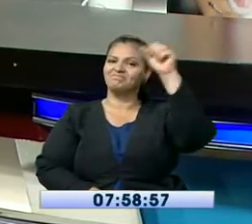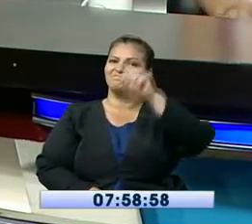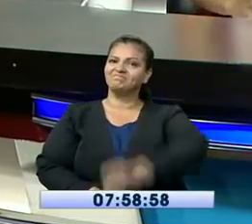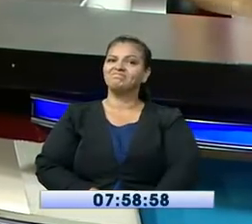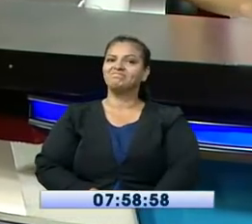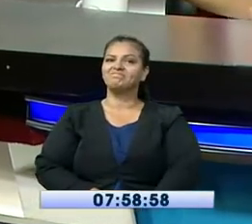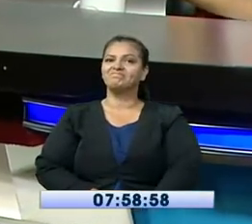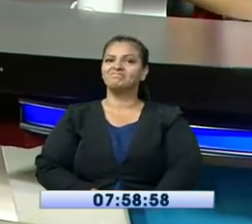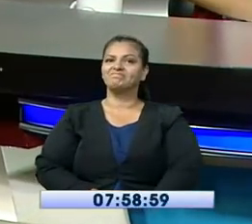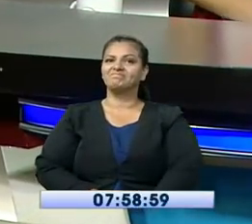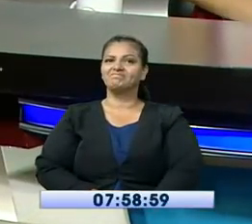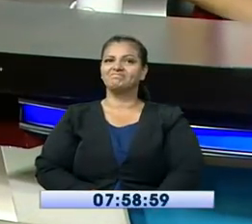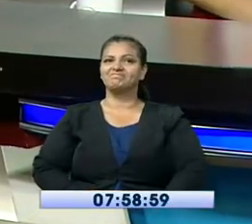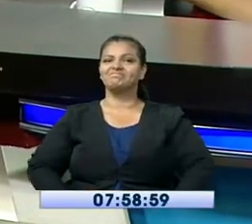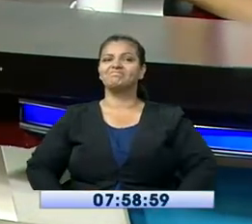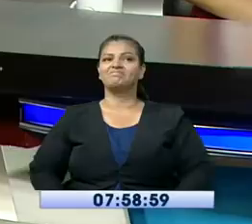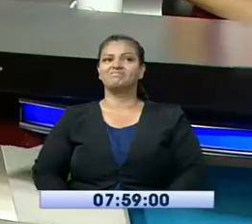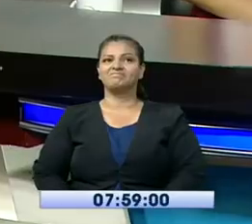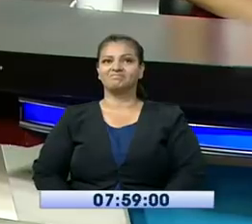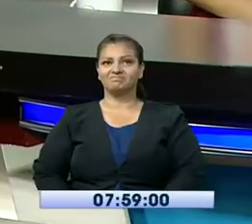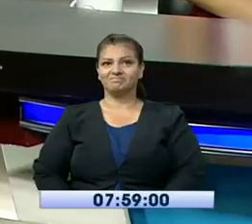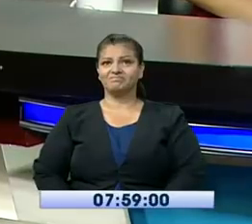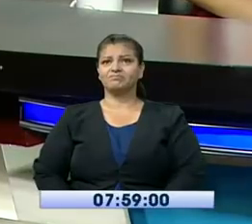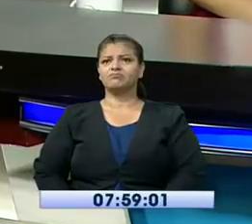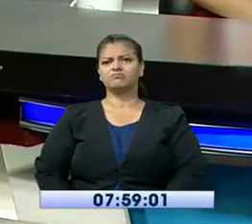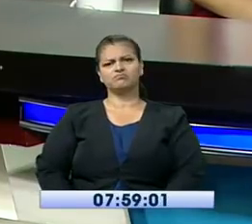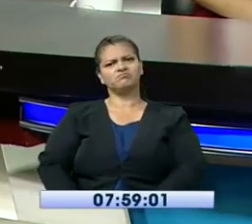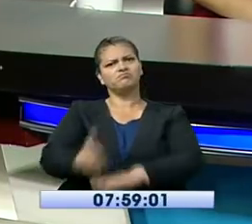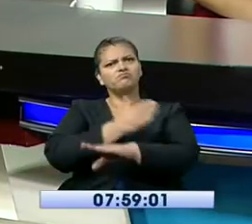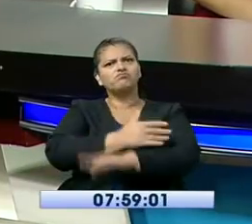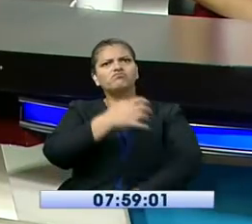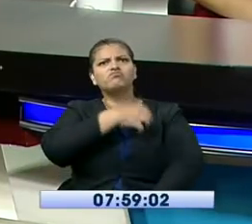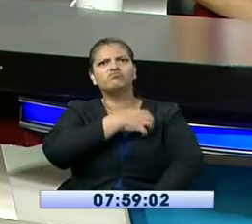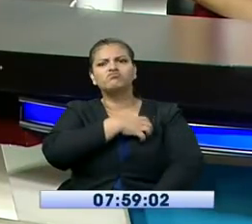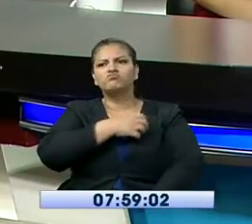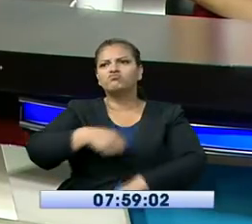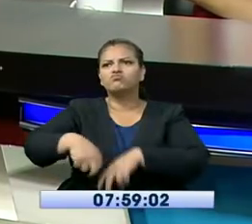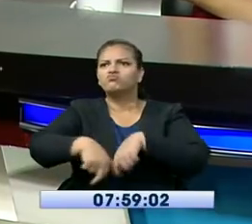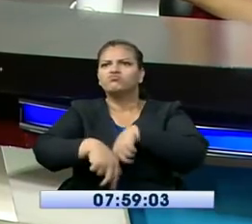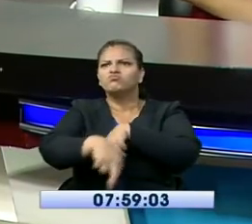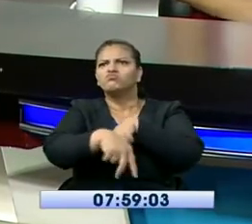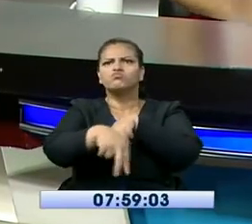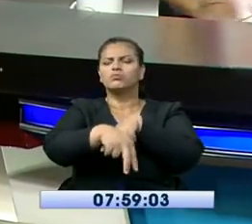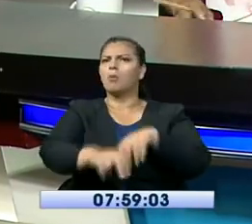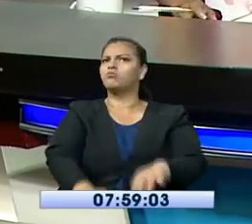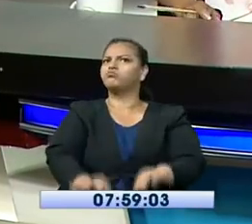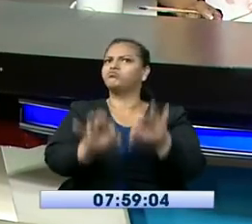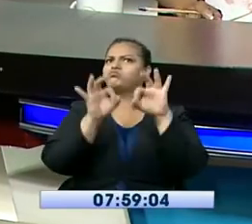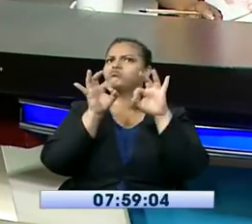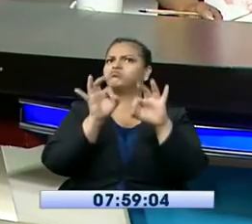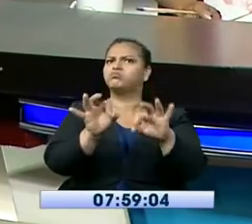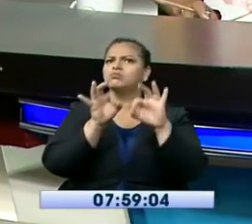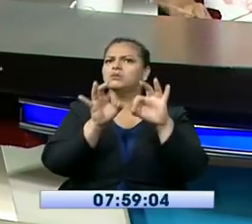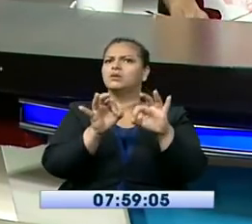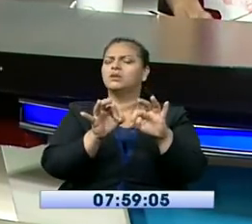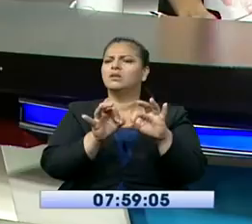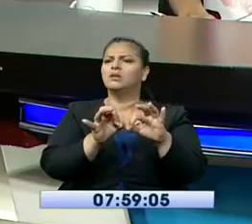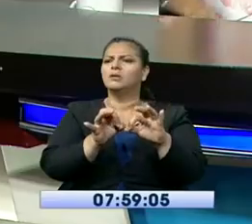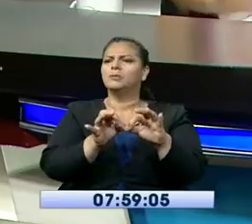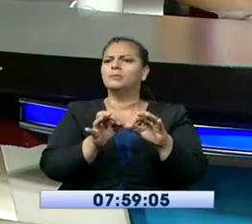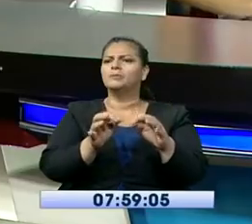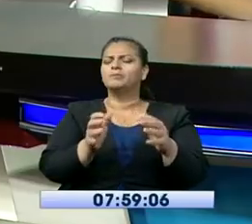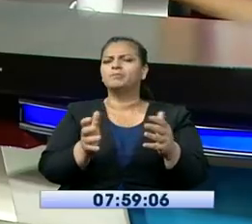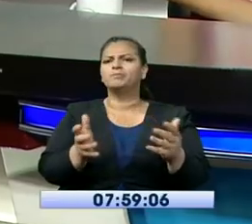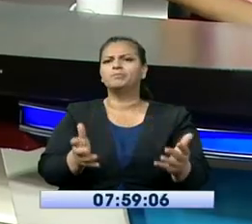gremio fue superior pues superior porque barcelona se lo permitió yo creo que nunca vieron los videos de ese equipo